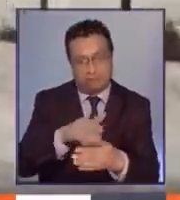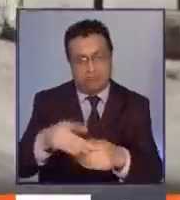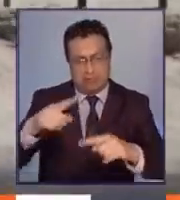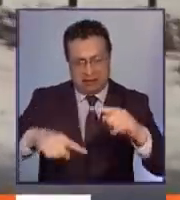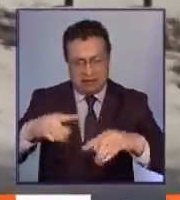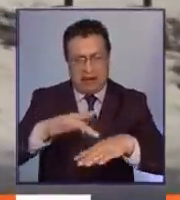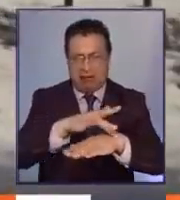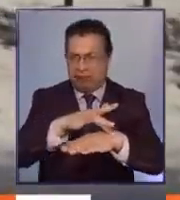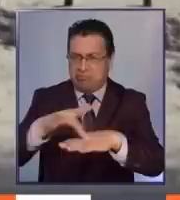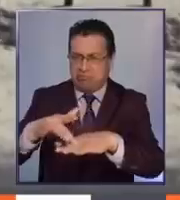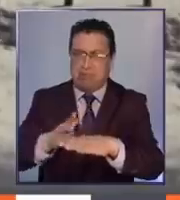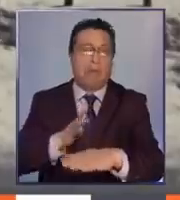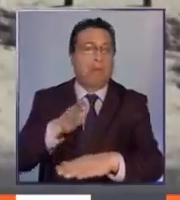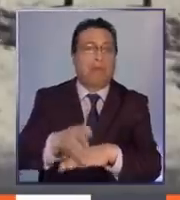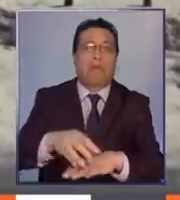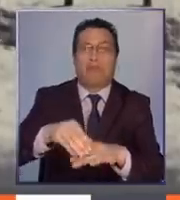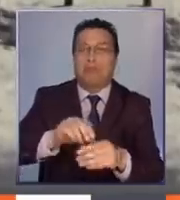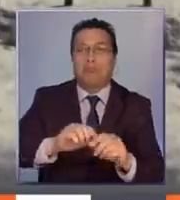desierto.